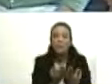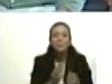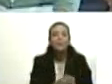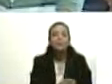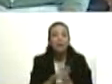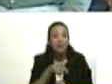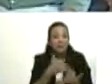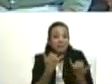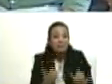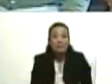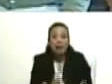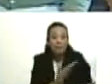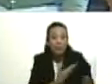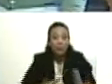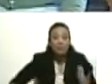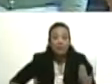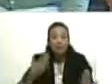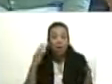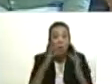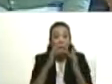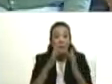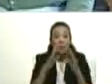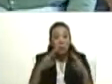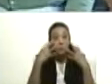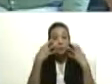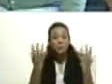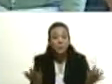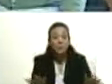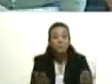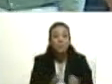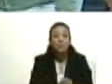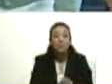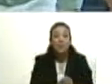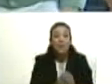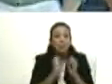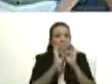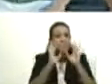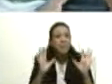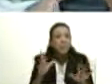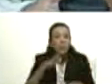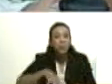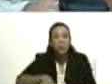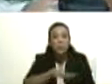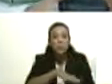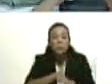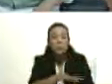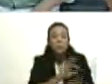aquí estamos, yo, presidente, yo quisiera que en este maravilloso